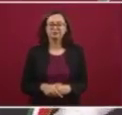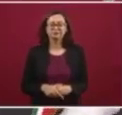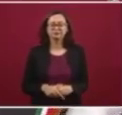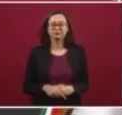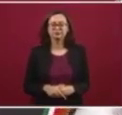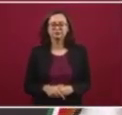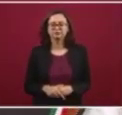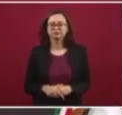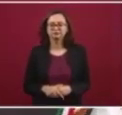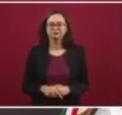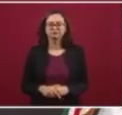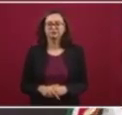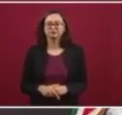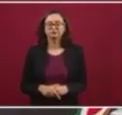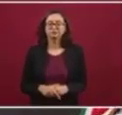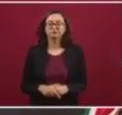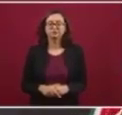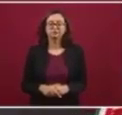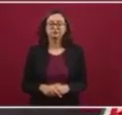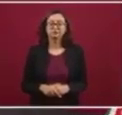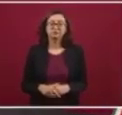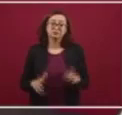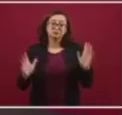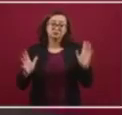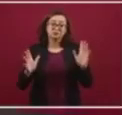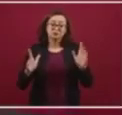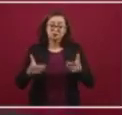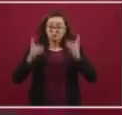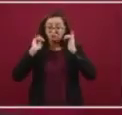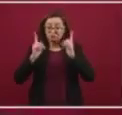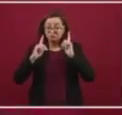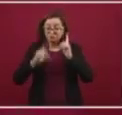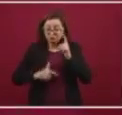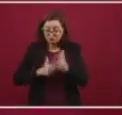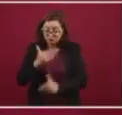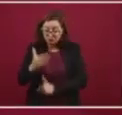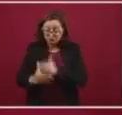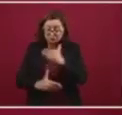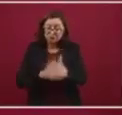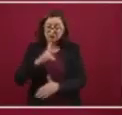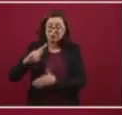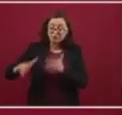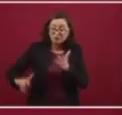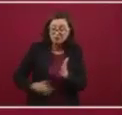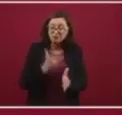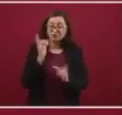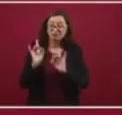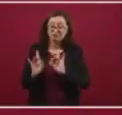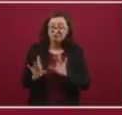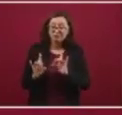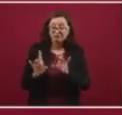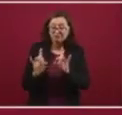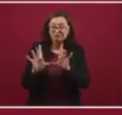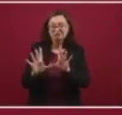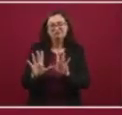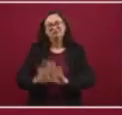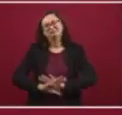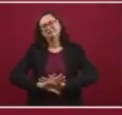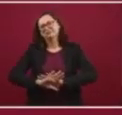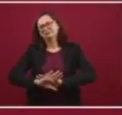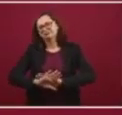espero que esto ya no siga sucediendo, que todos los mexicanos tengamos